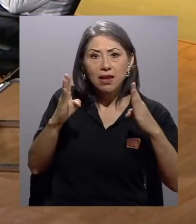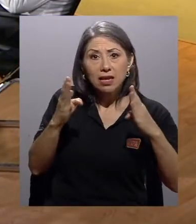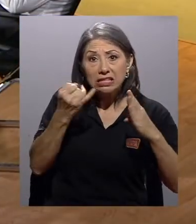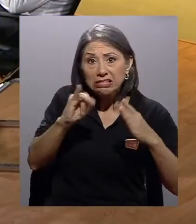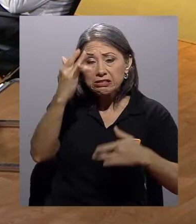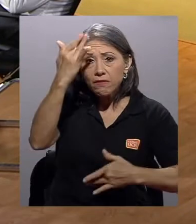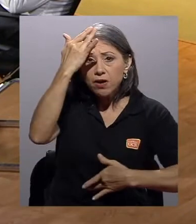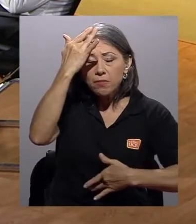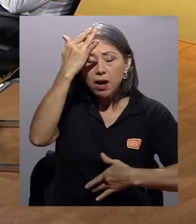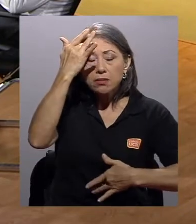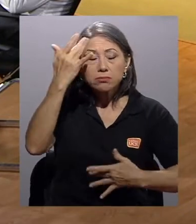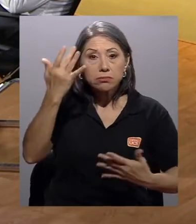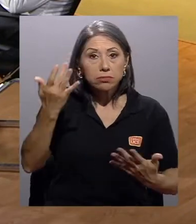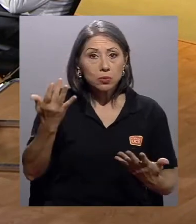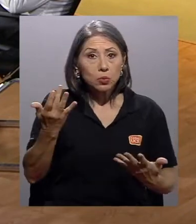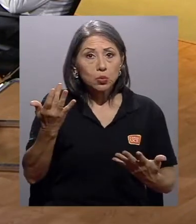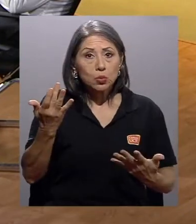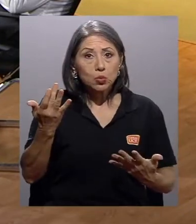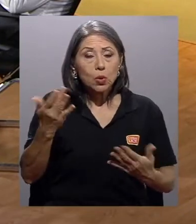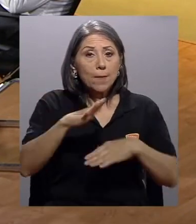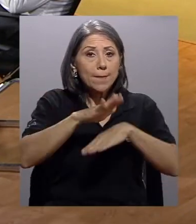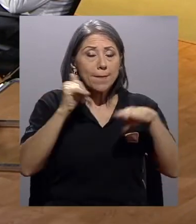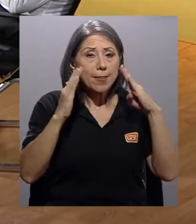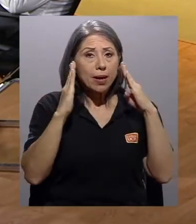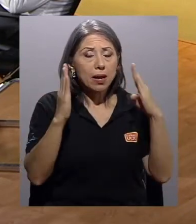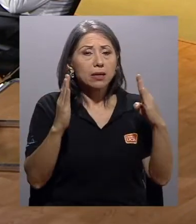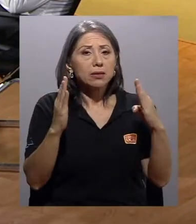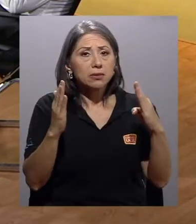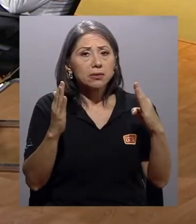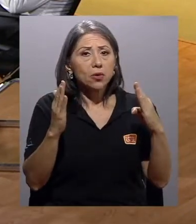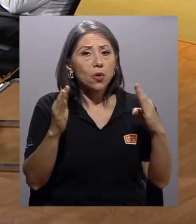que tenían inclusive